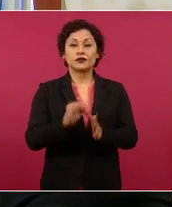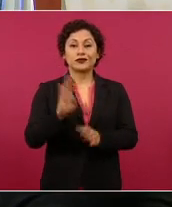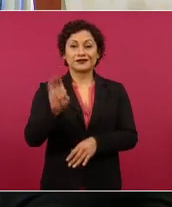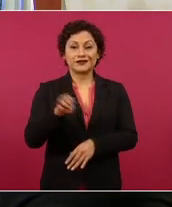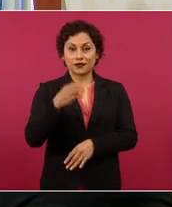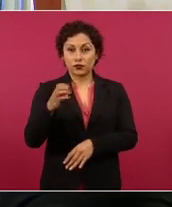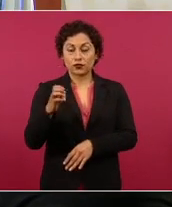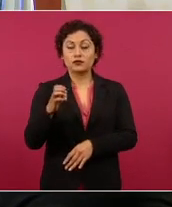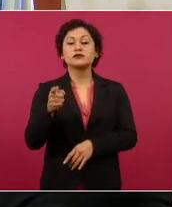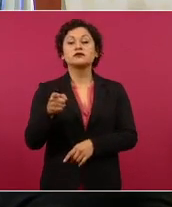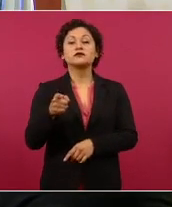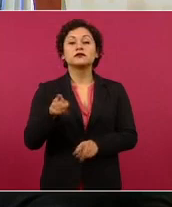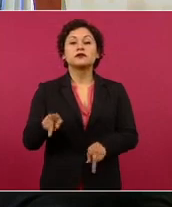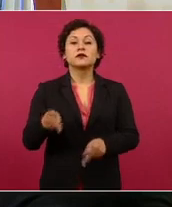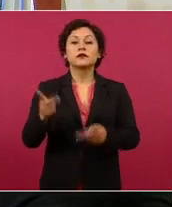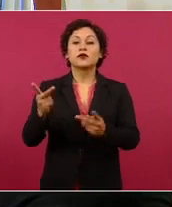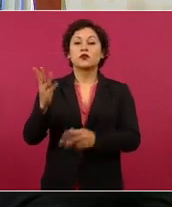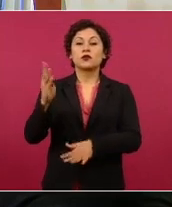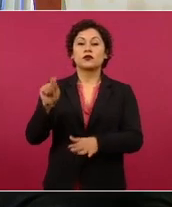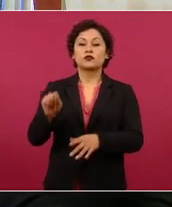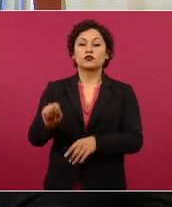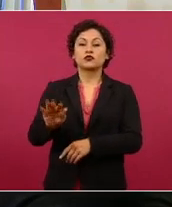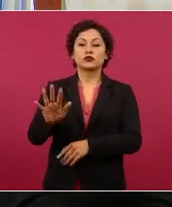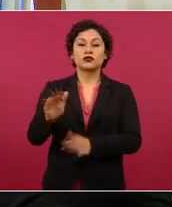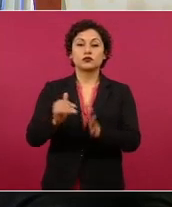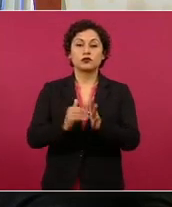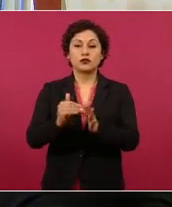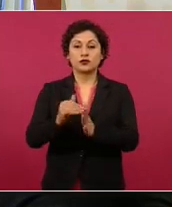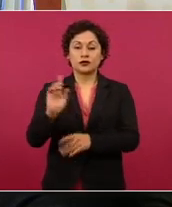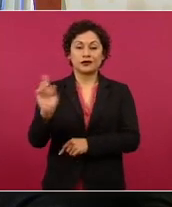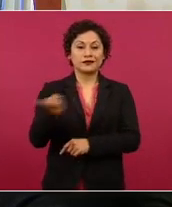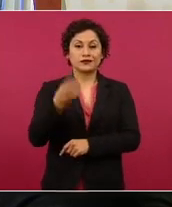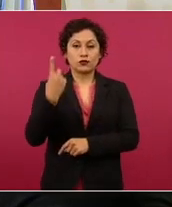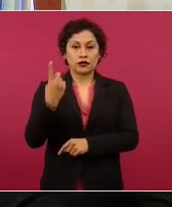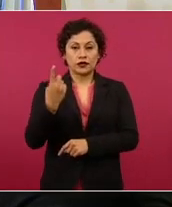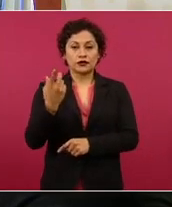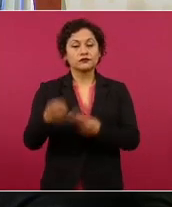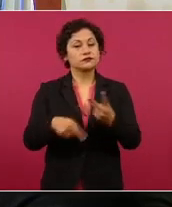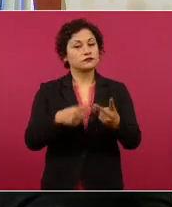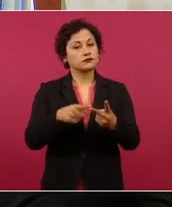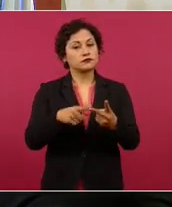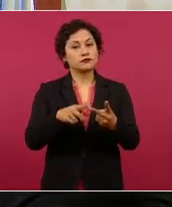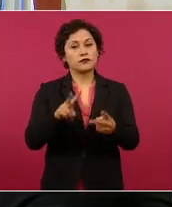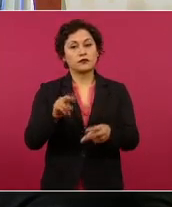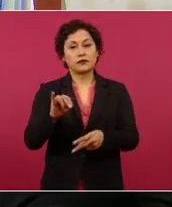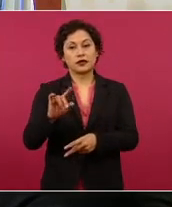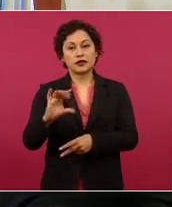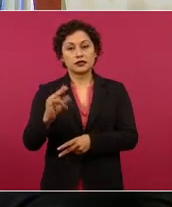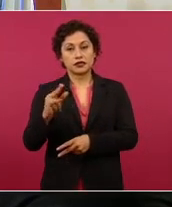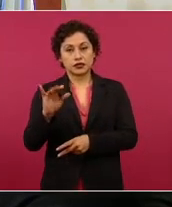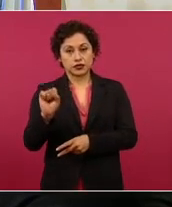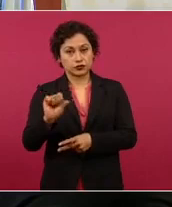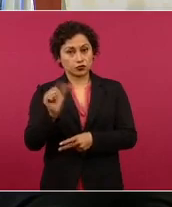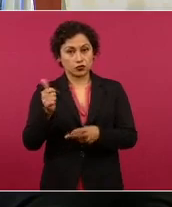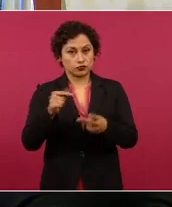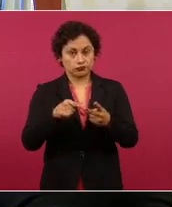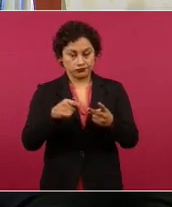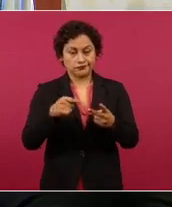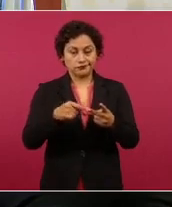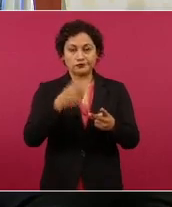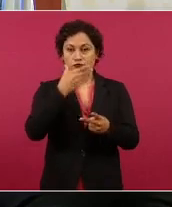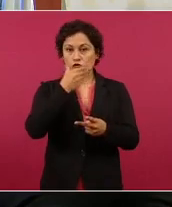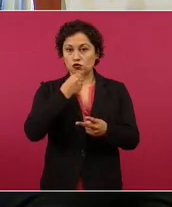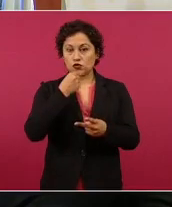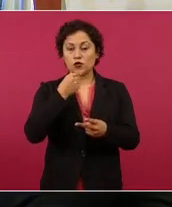lo querían vender en 4.5 millones de dólares. O el de Vilchis, Andrés Vilchis, que